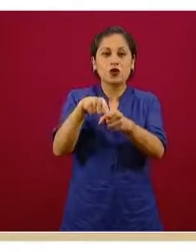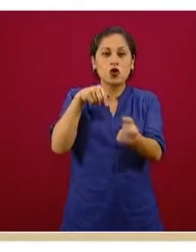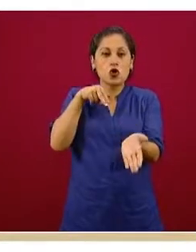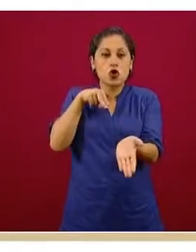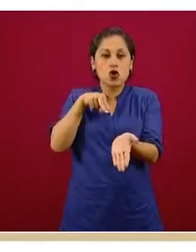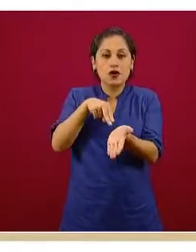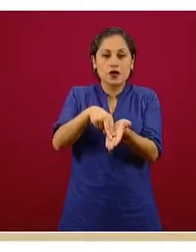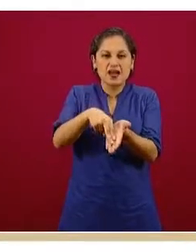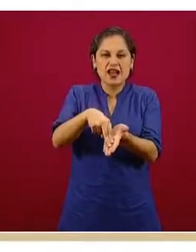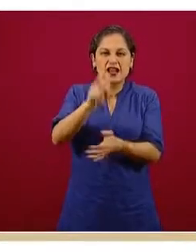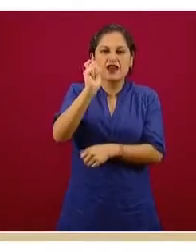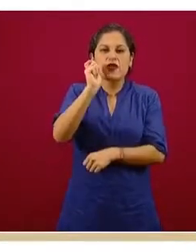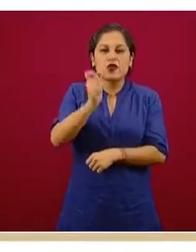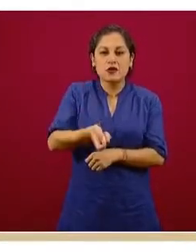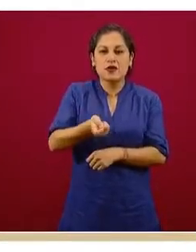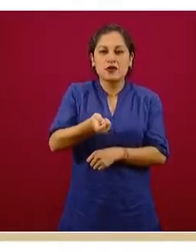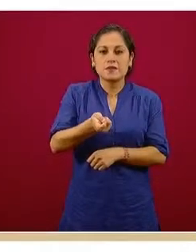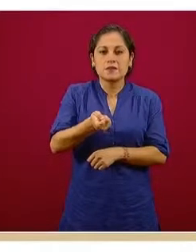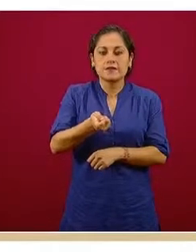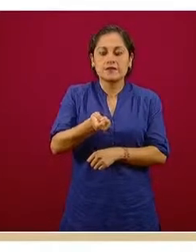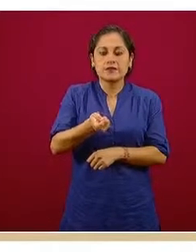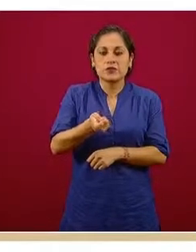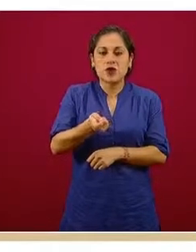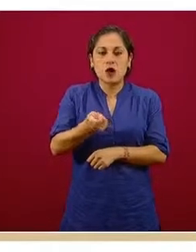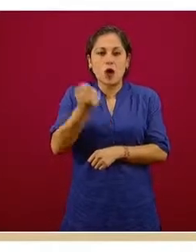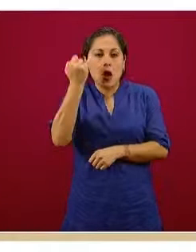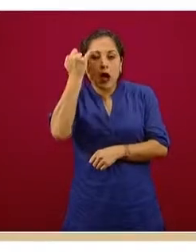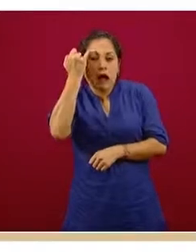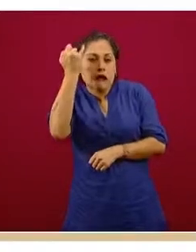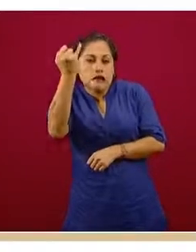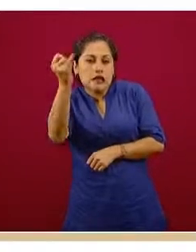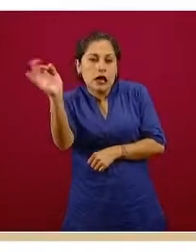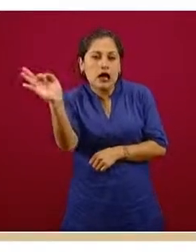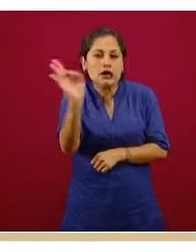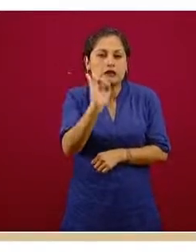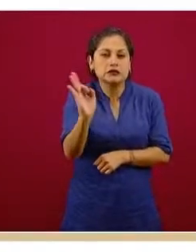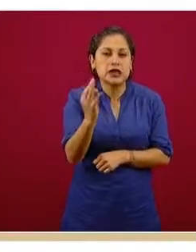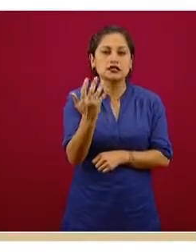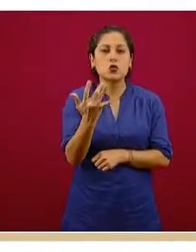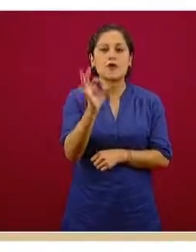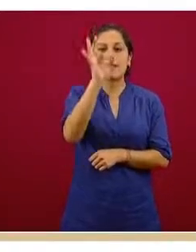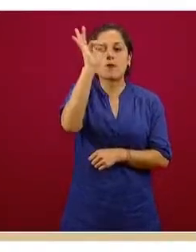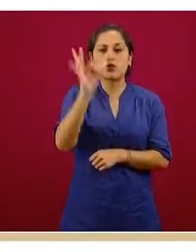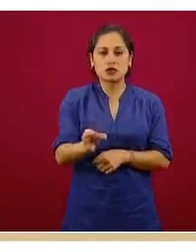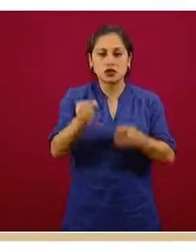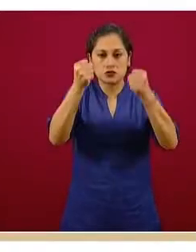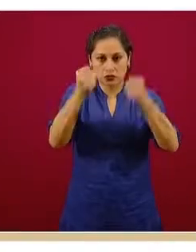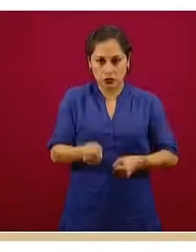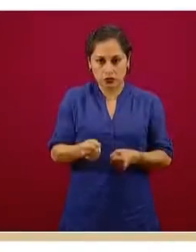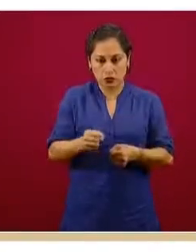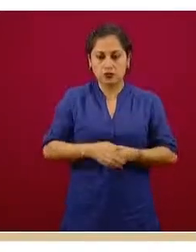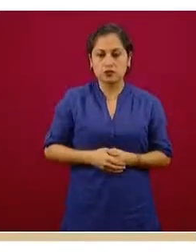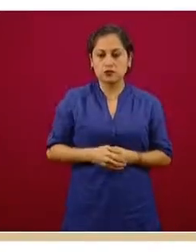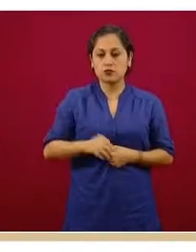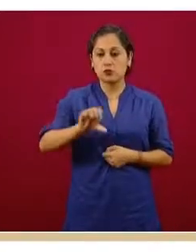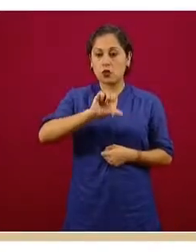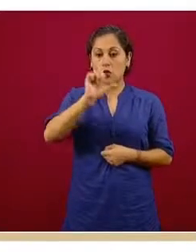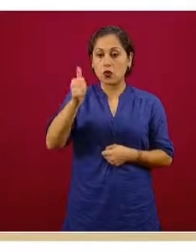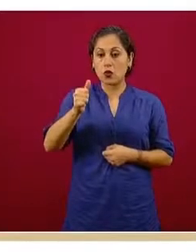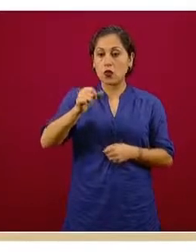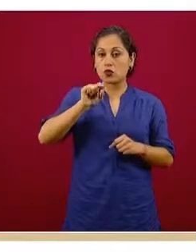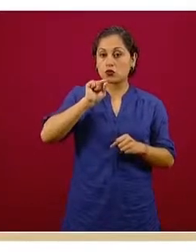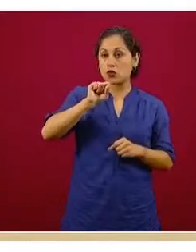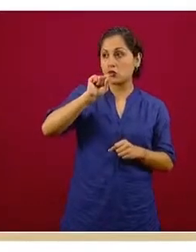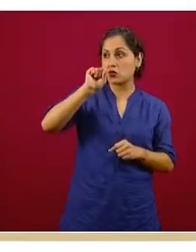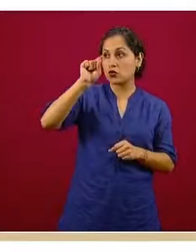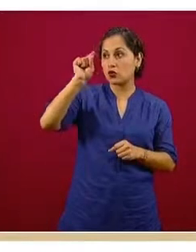una predicción al 50%. Esto ya lo habíamos comentado previamente. La línea punteada arriba es una predicción